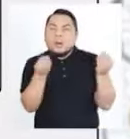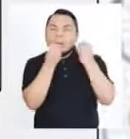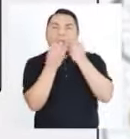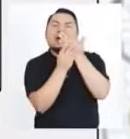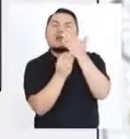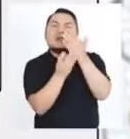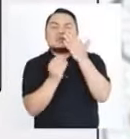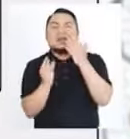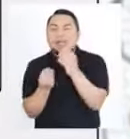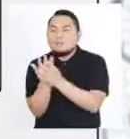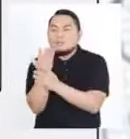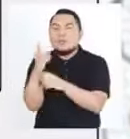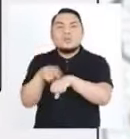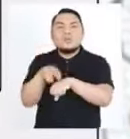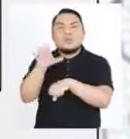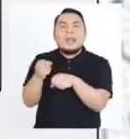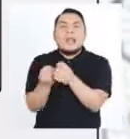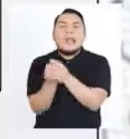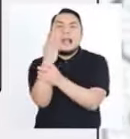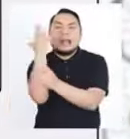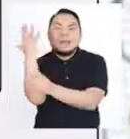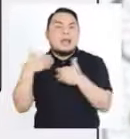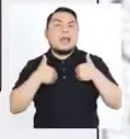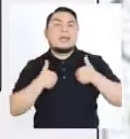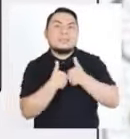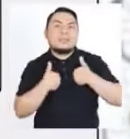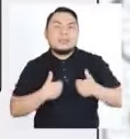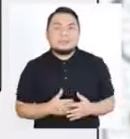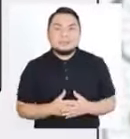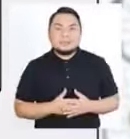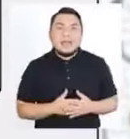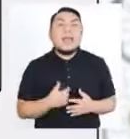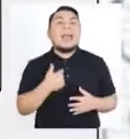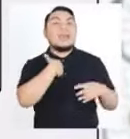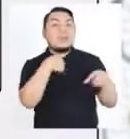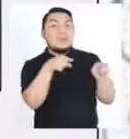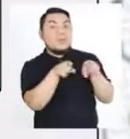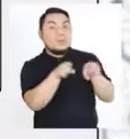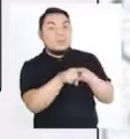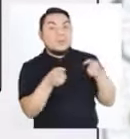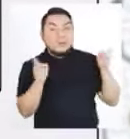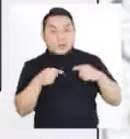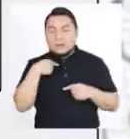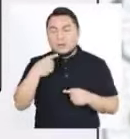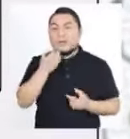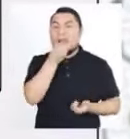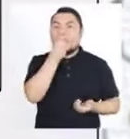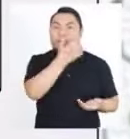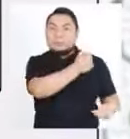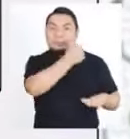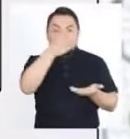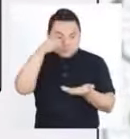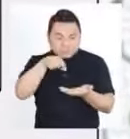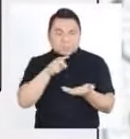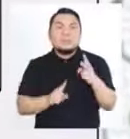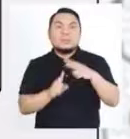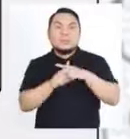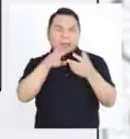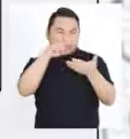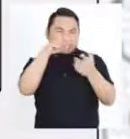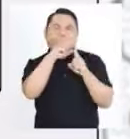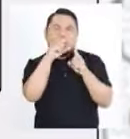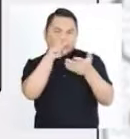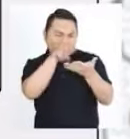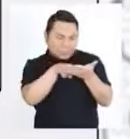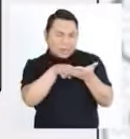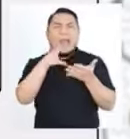grasas que existen en las plantas y en los animales. A mí me pasó lo mismo. Cuando leí el texto que envió de Cabo, apareció